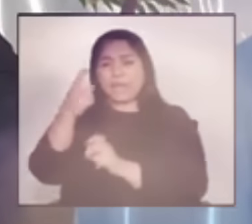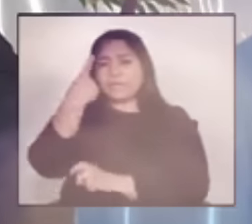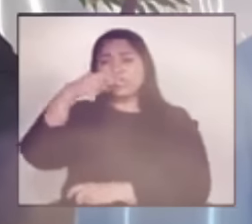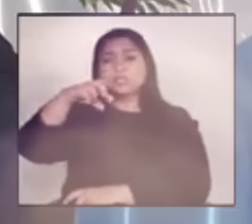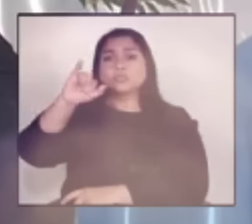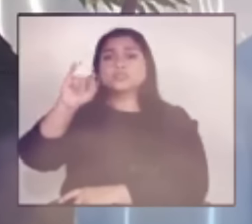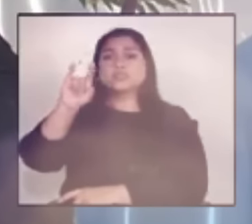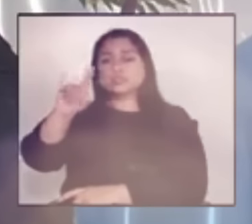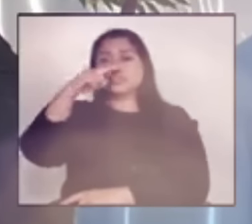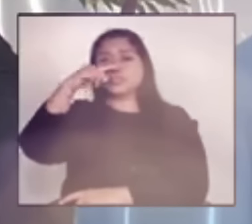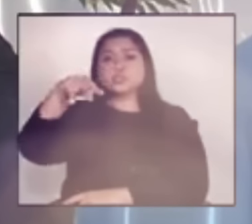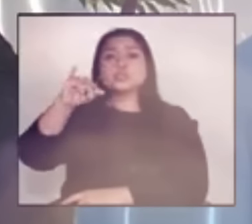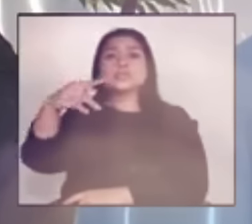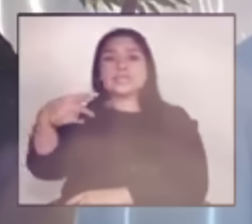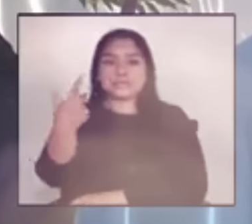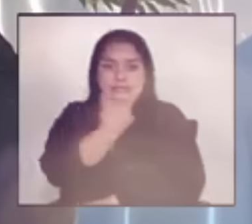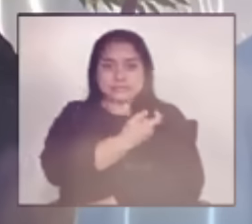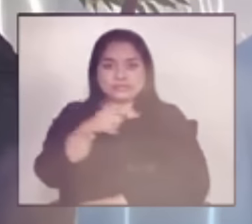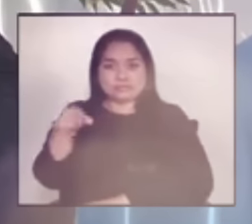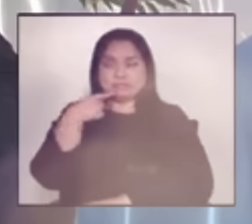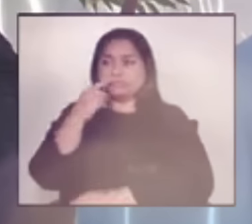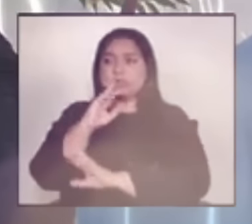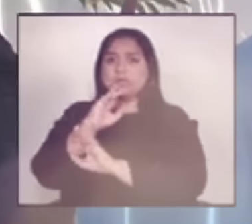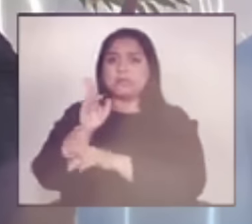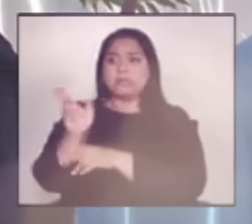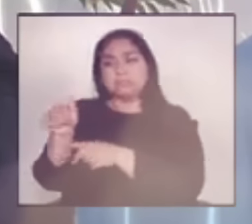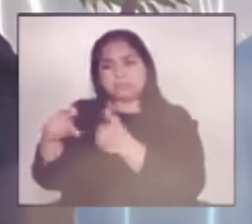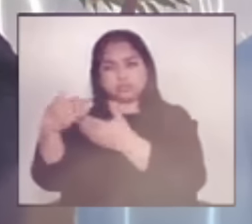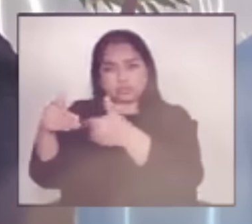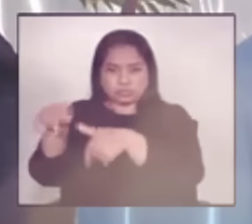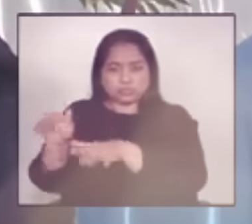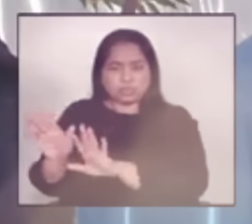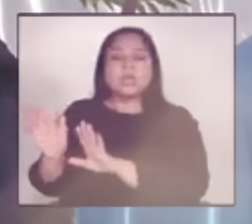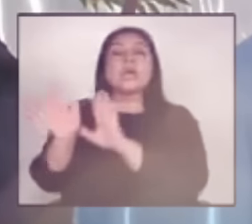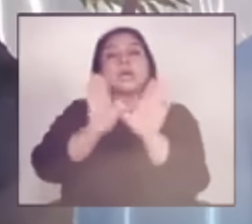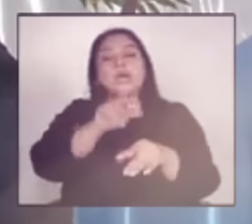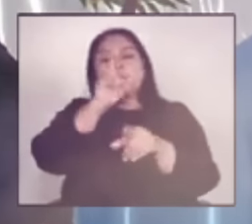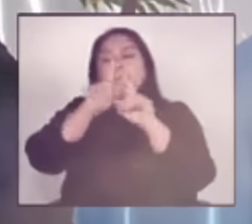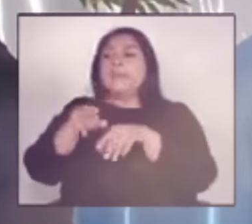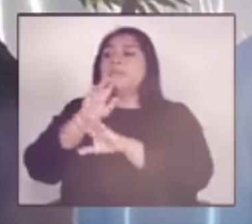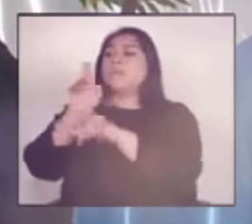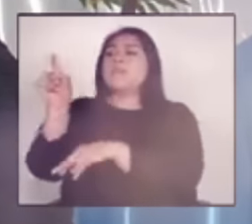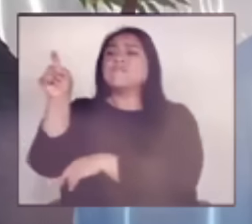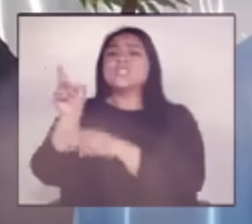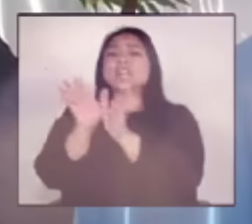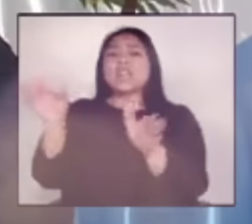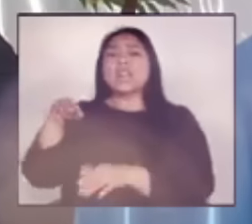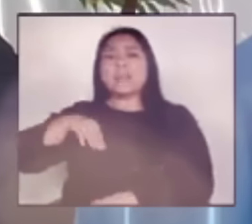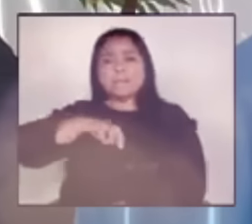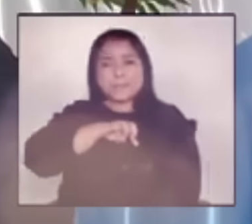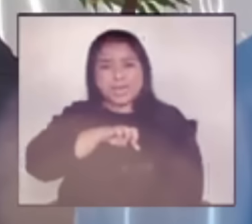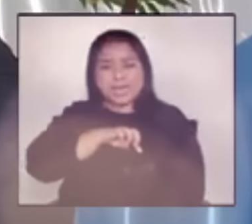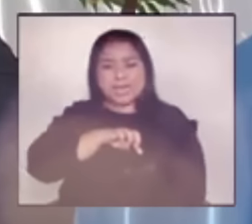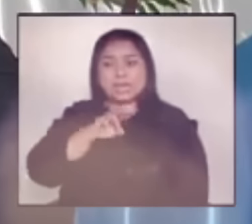proceso y no hemos tenido ninguna respuesta sobre la invitación a la fiscal general para la reunión